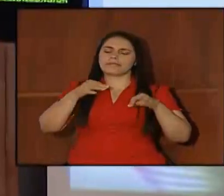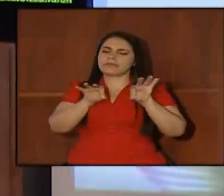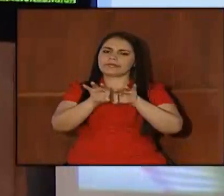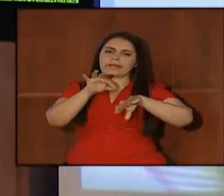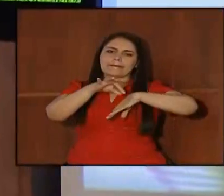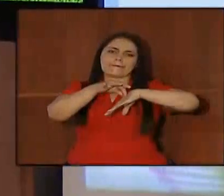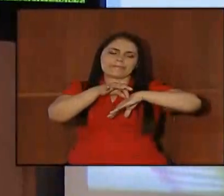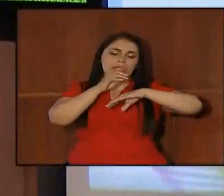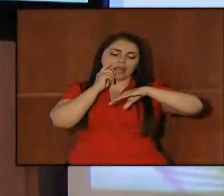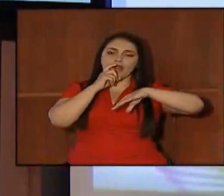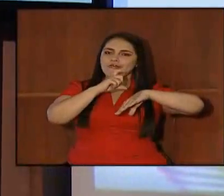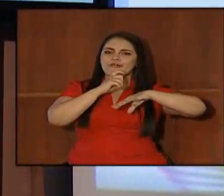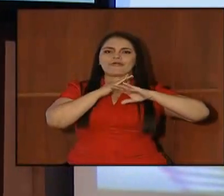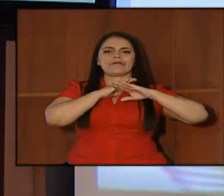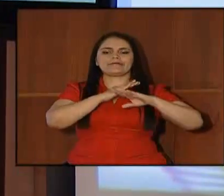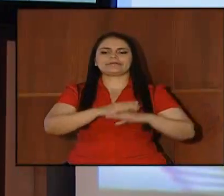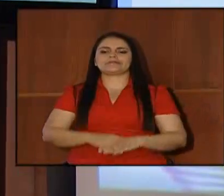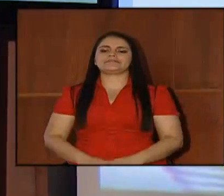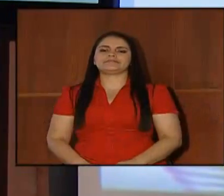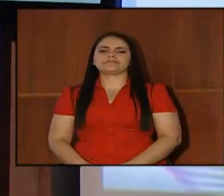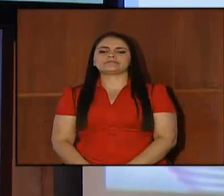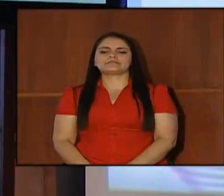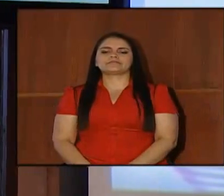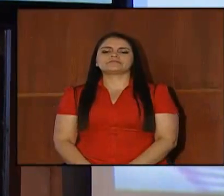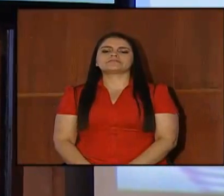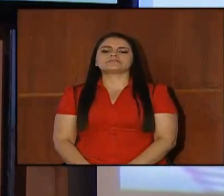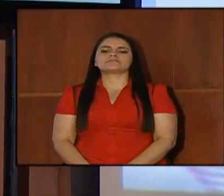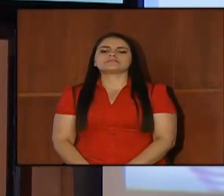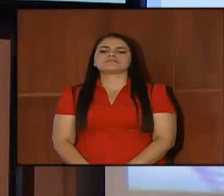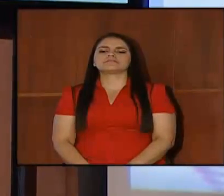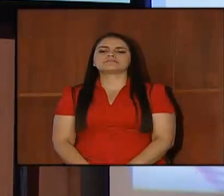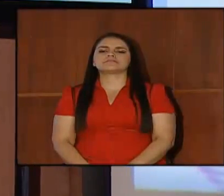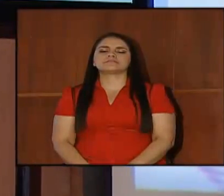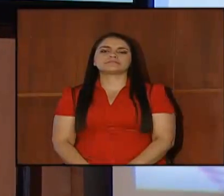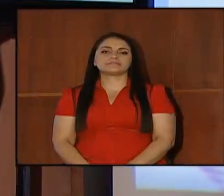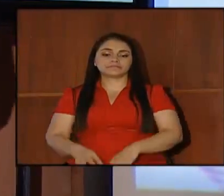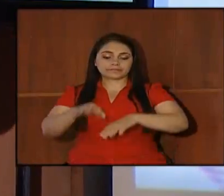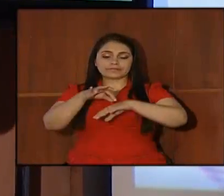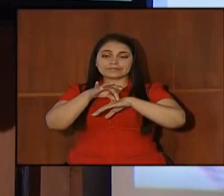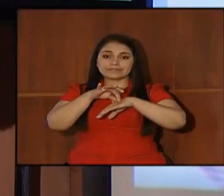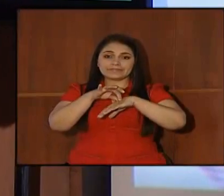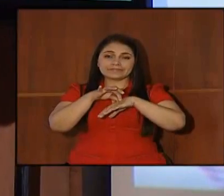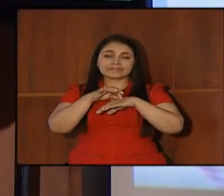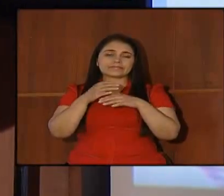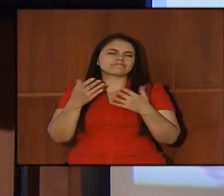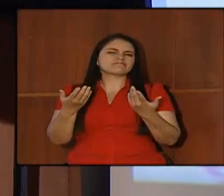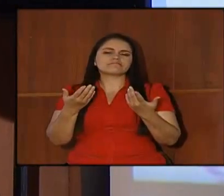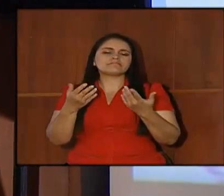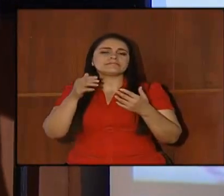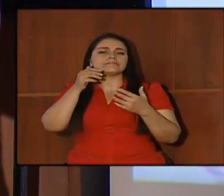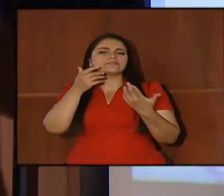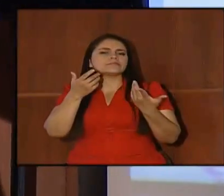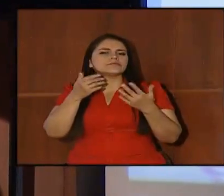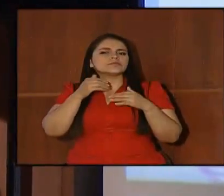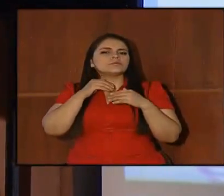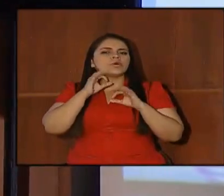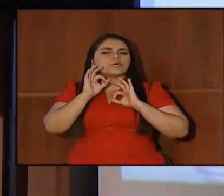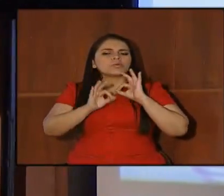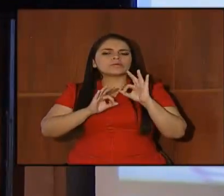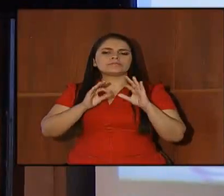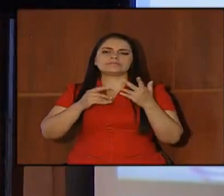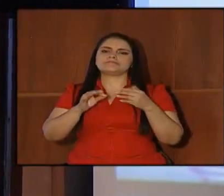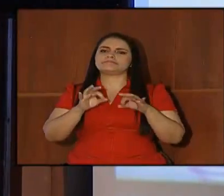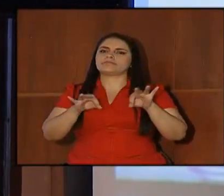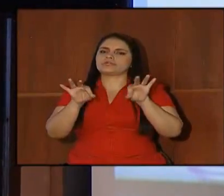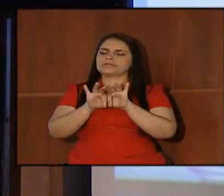Bueno, para que la piel les aguante un poquitico más la presión, pues tienen que ubicar muy bien